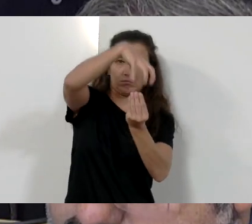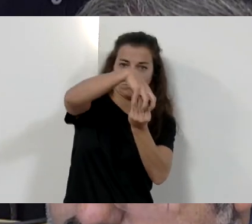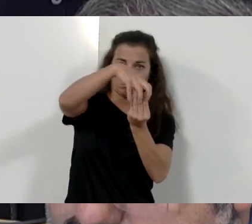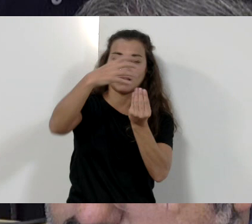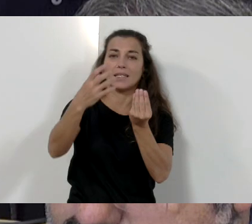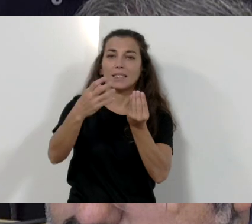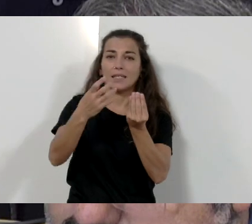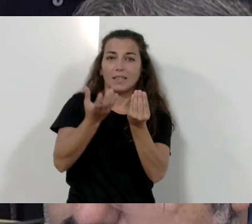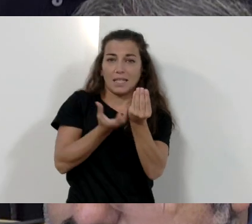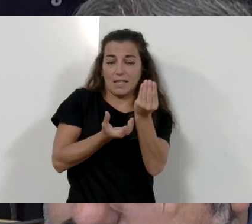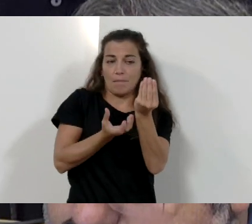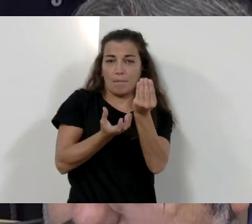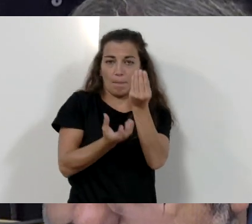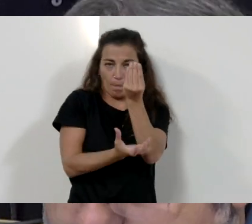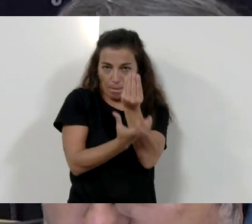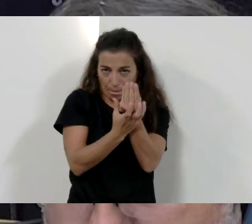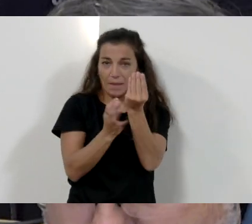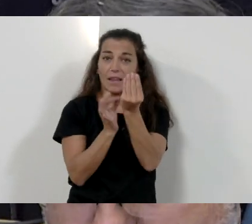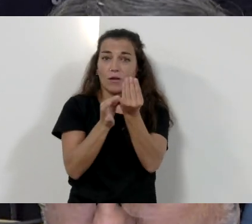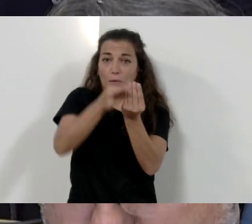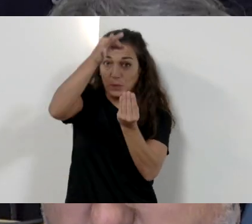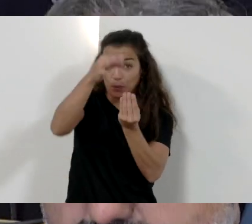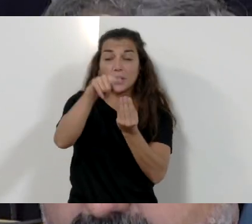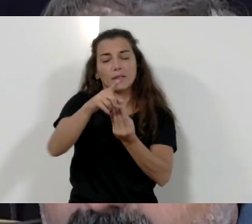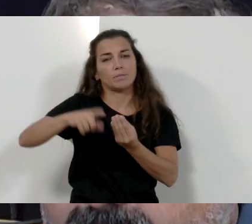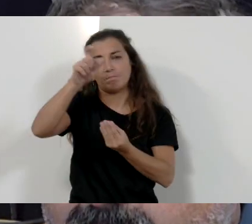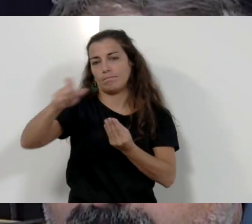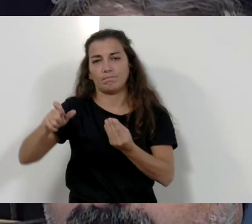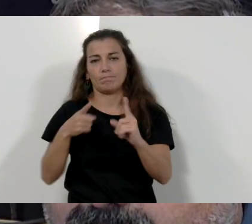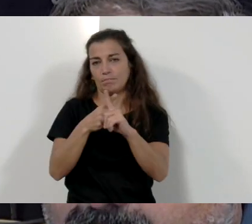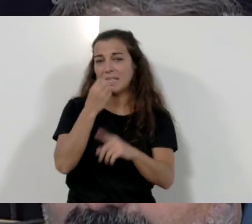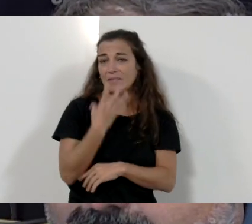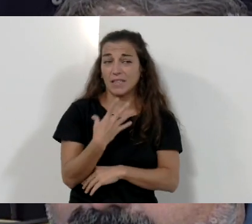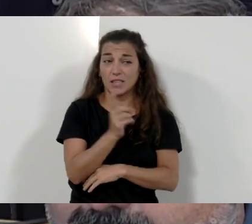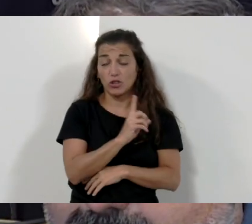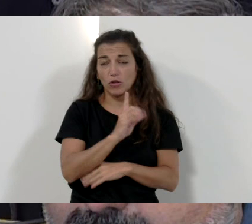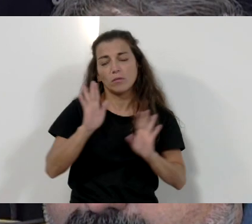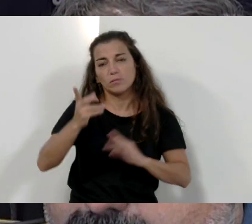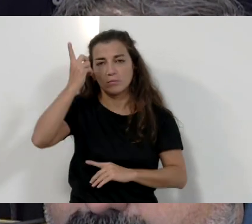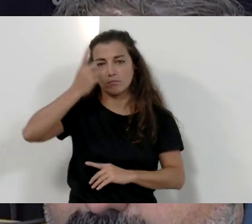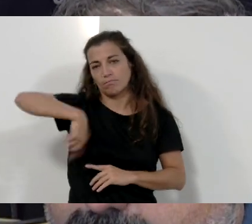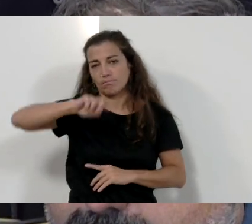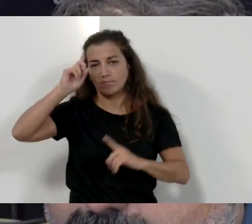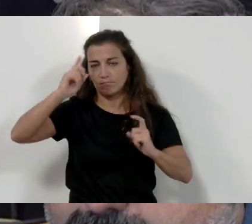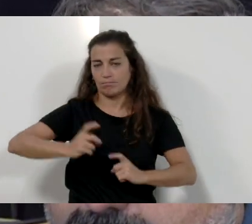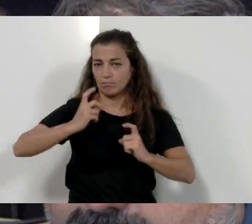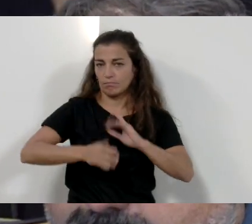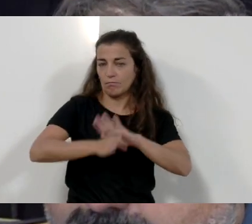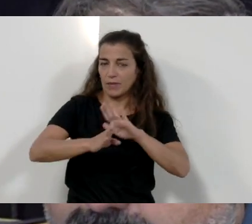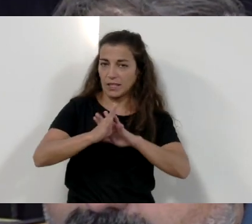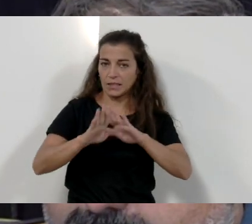la mejor manera. Por tanto, seguiremos trabajando como lo hemos hecho desde el primer día, invirtiendo no